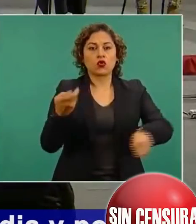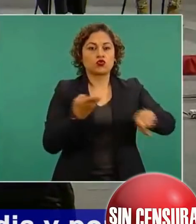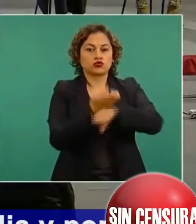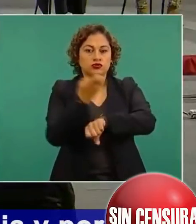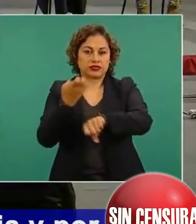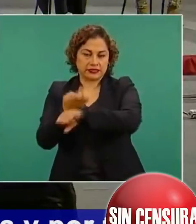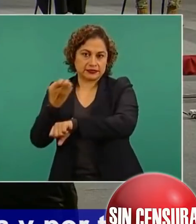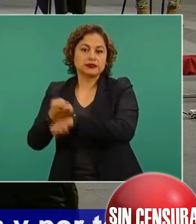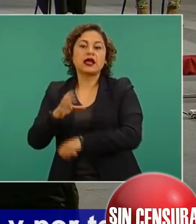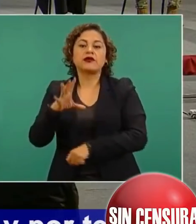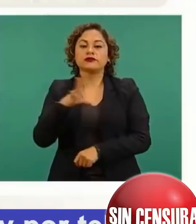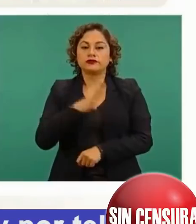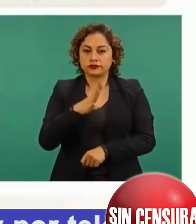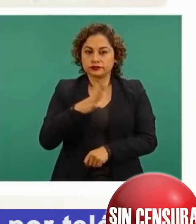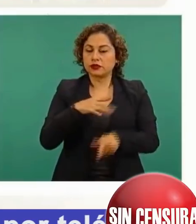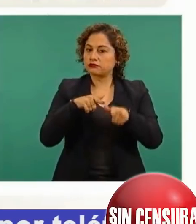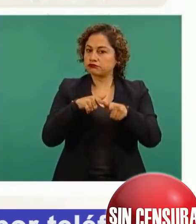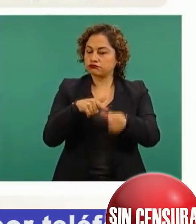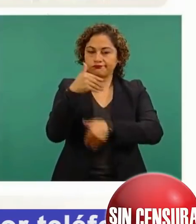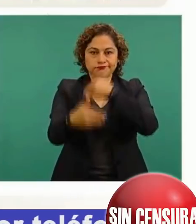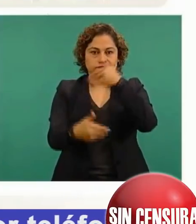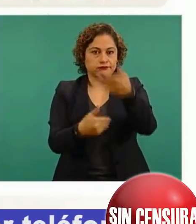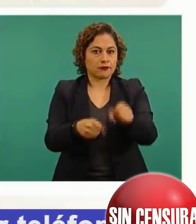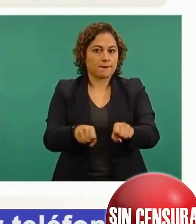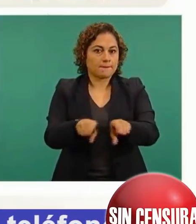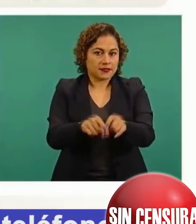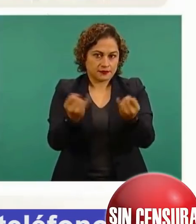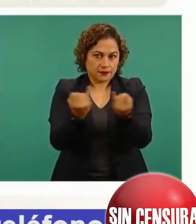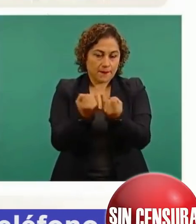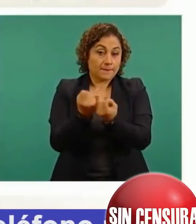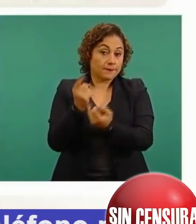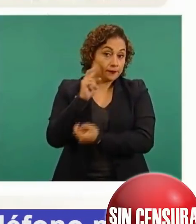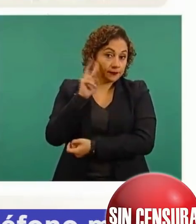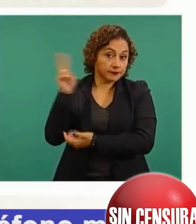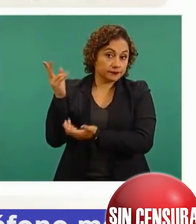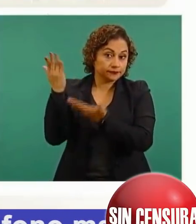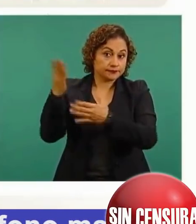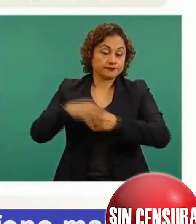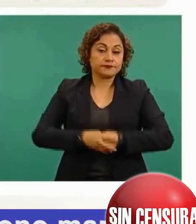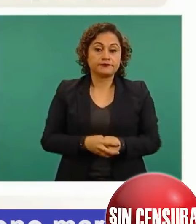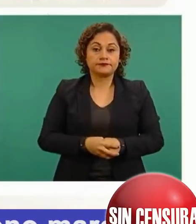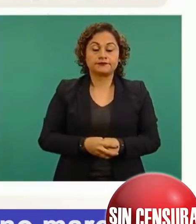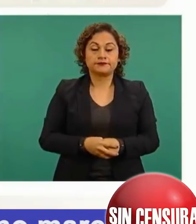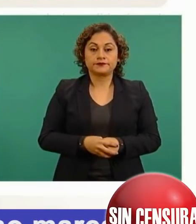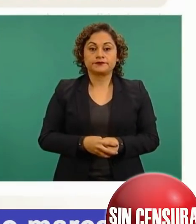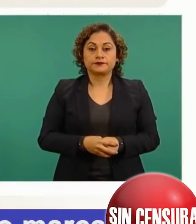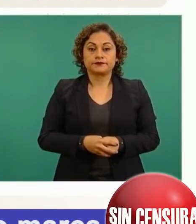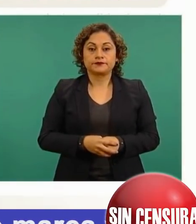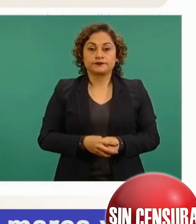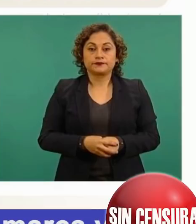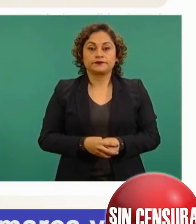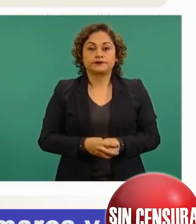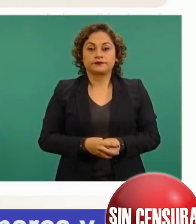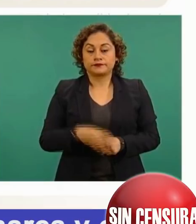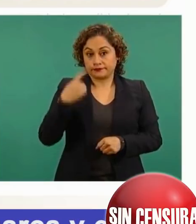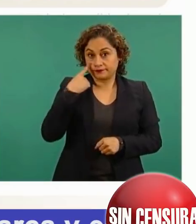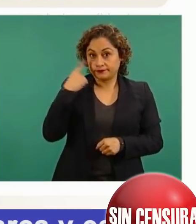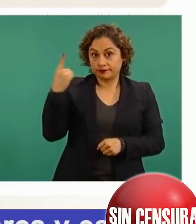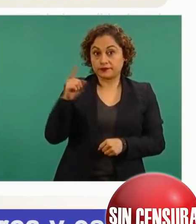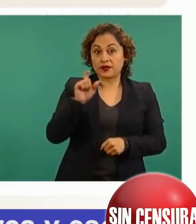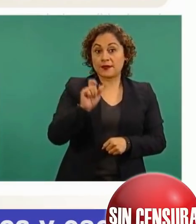seguirá distribuyendo a todas las entidades federativas. Y tenemos que 27 de ellas han completado arriba